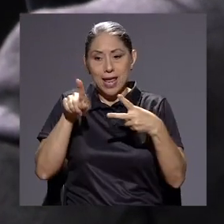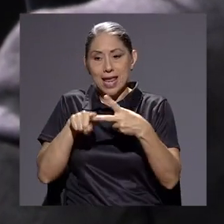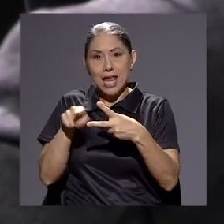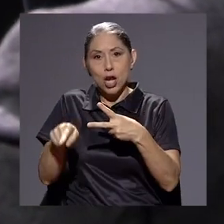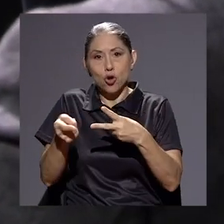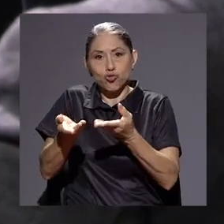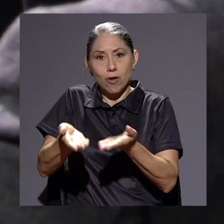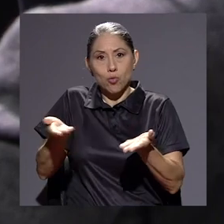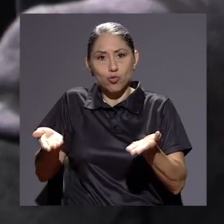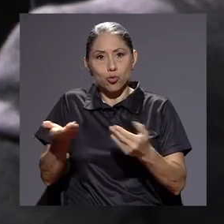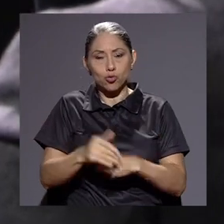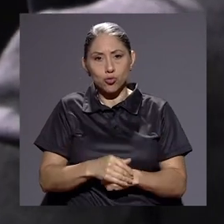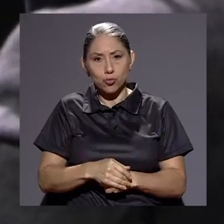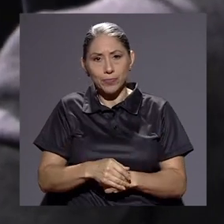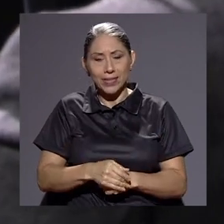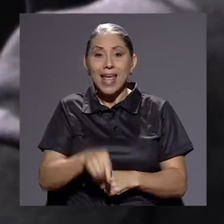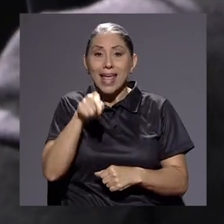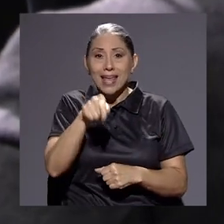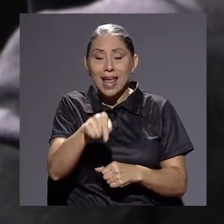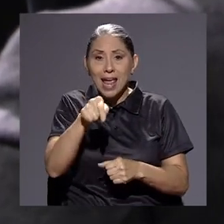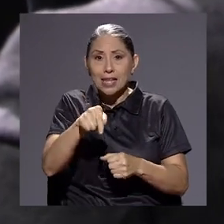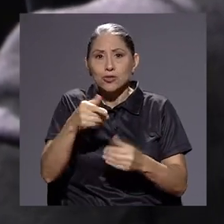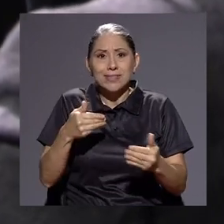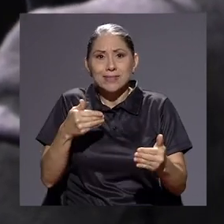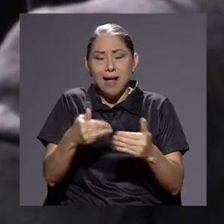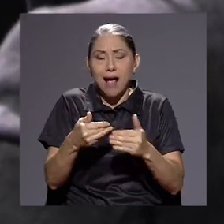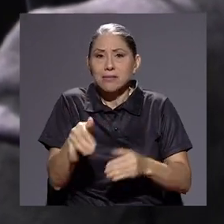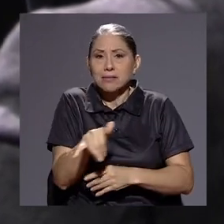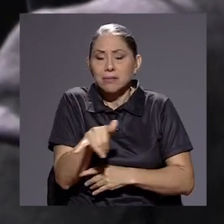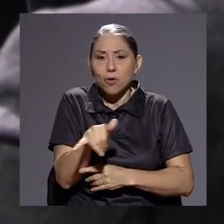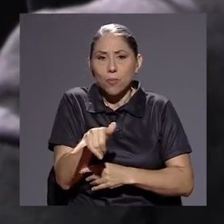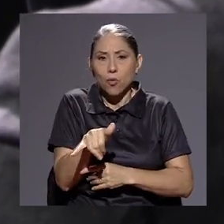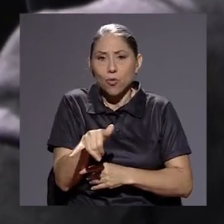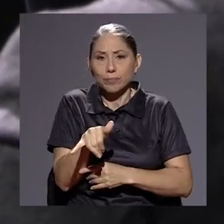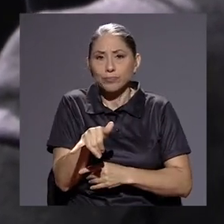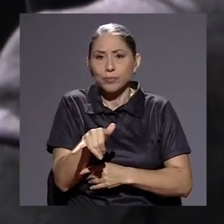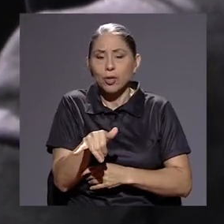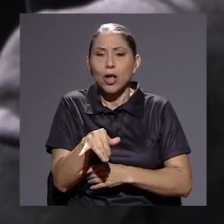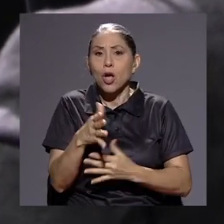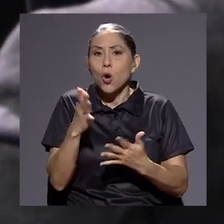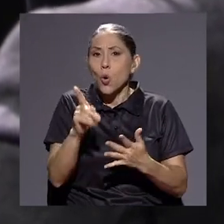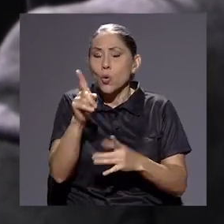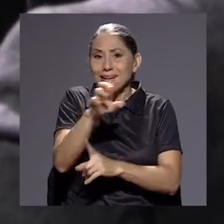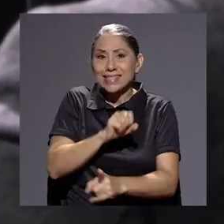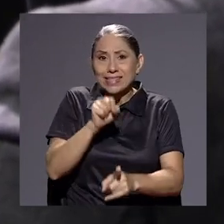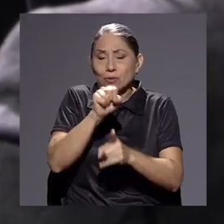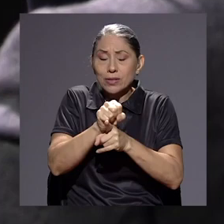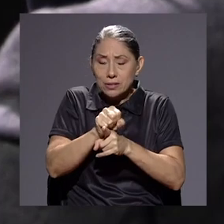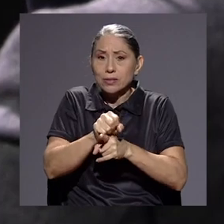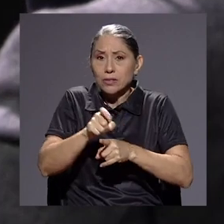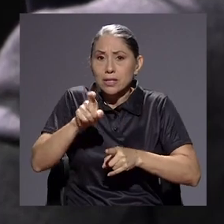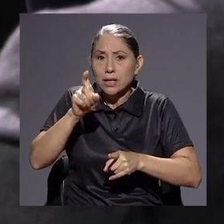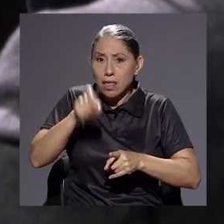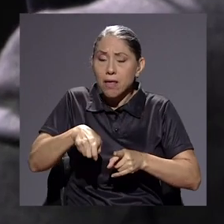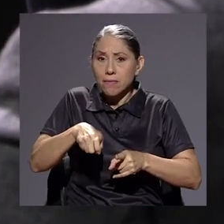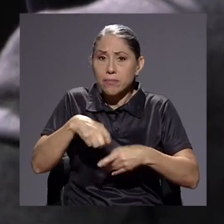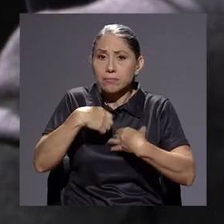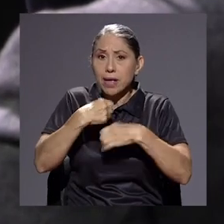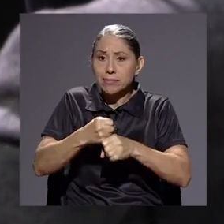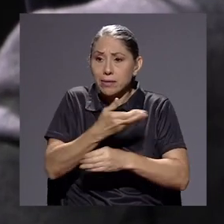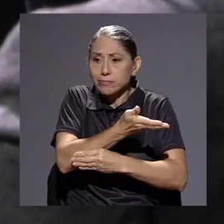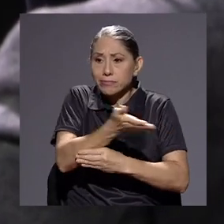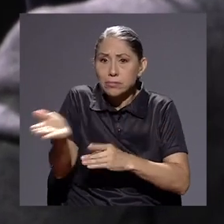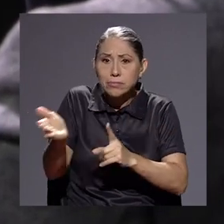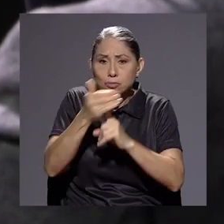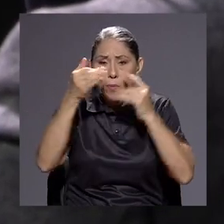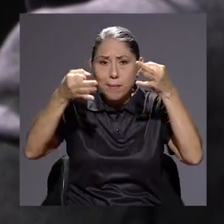los recursos, que eso se convierte casi como en un filo de pirámide que lleva a,